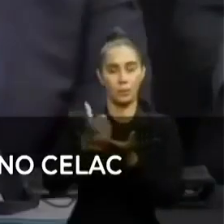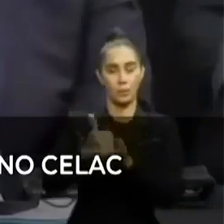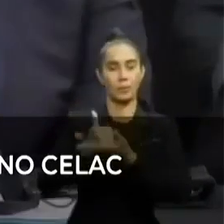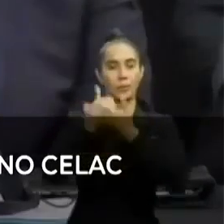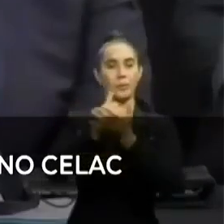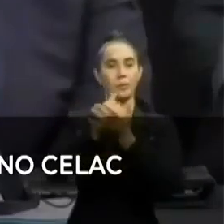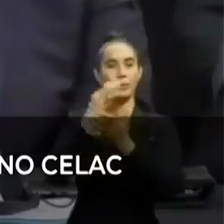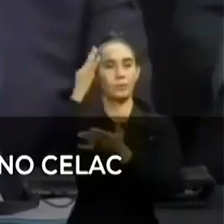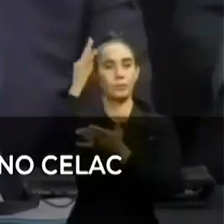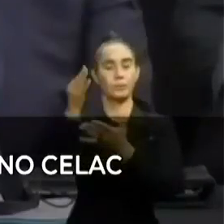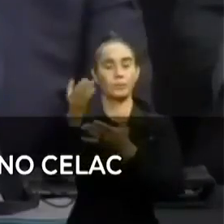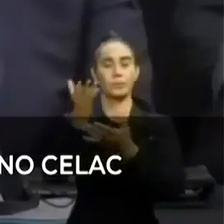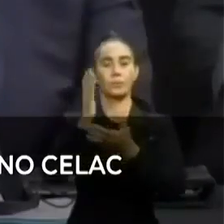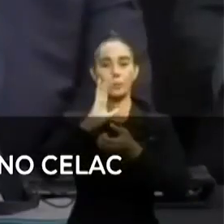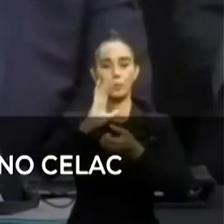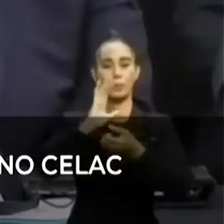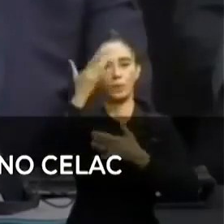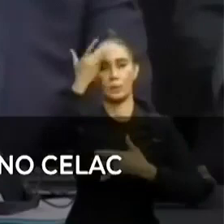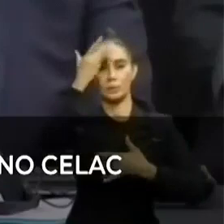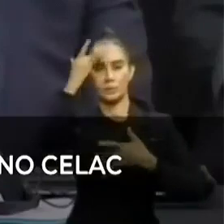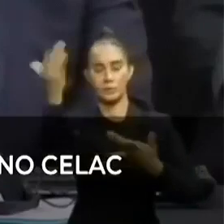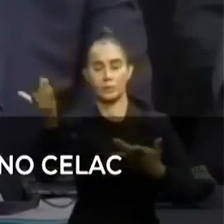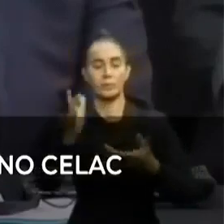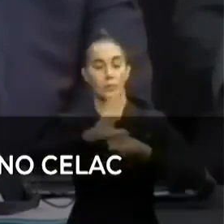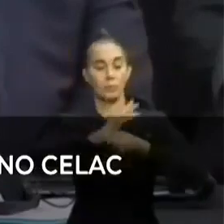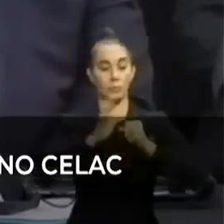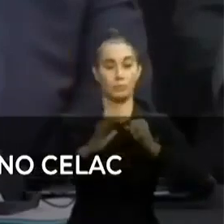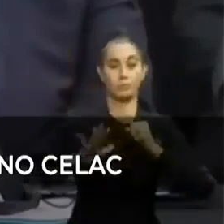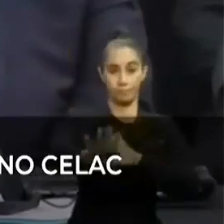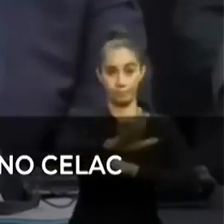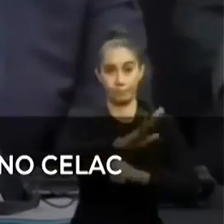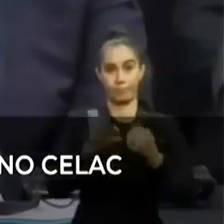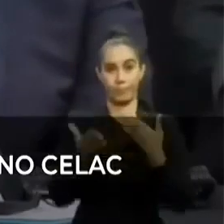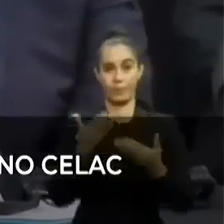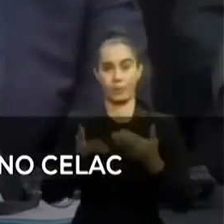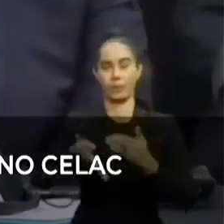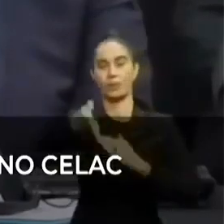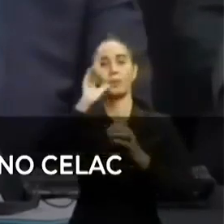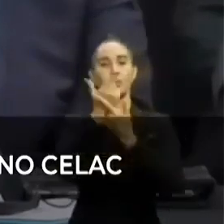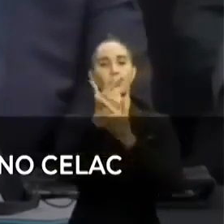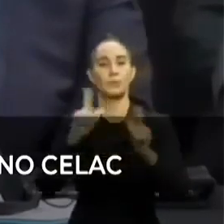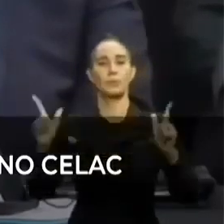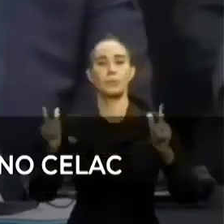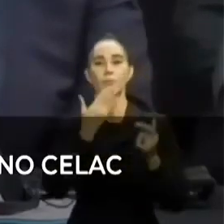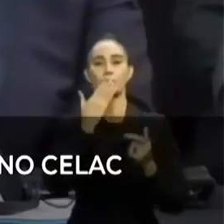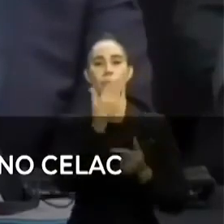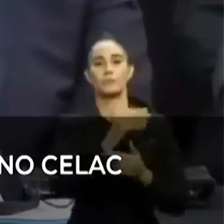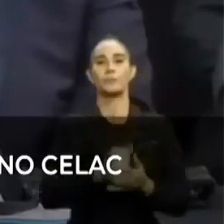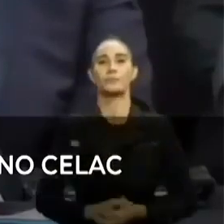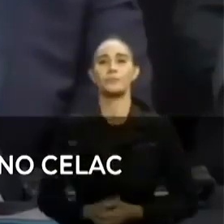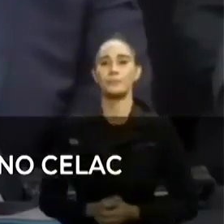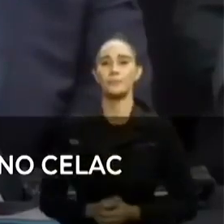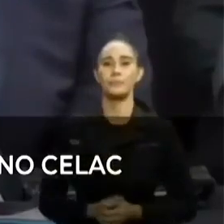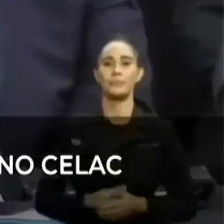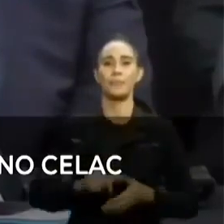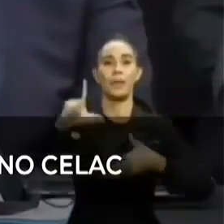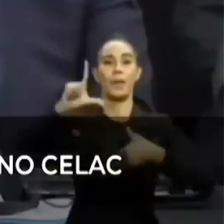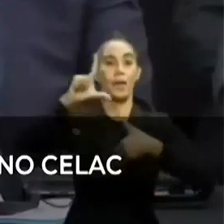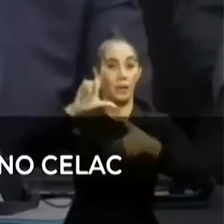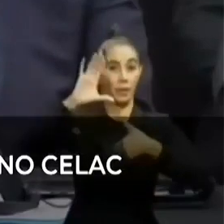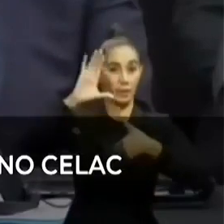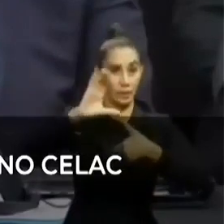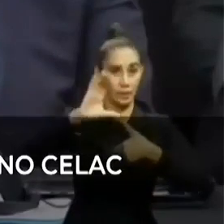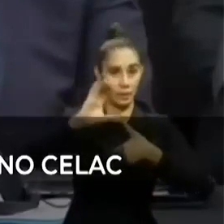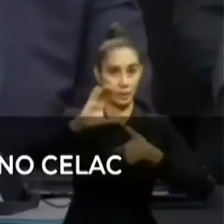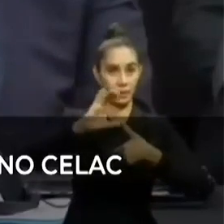problemas similares de una pandemia que ojalá y que Dios nos permita que vuelva. América Latina y el Caribe es